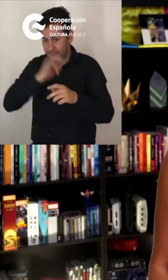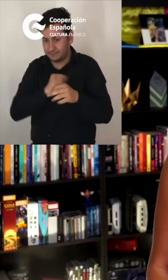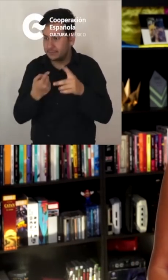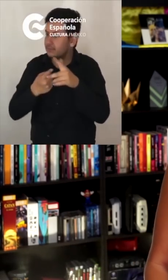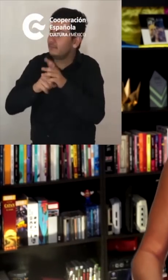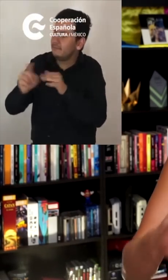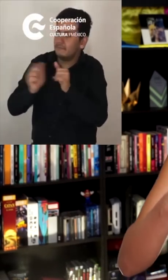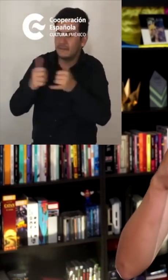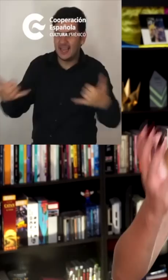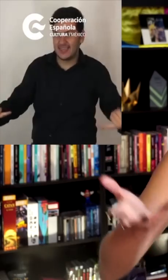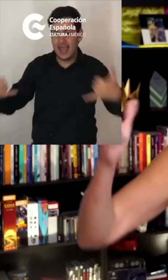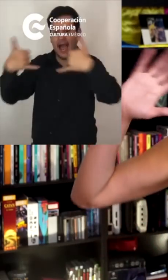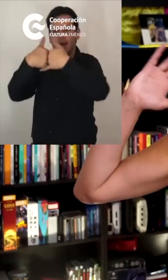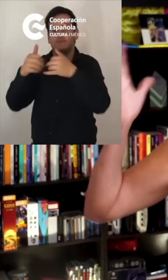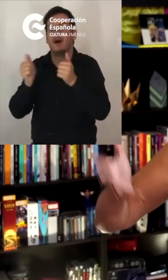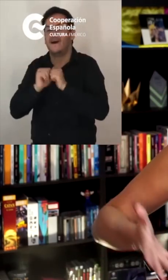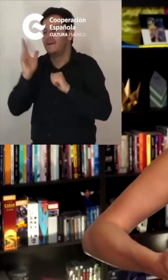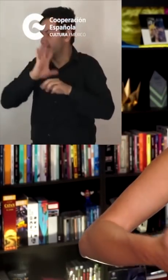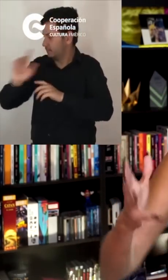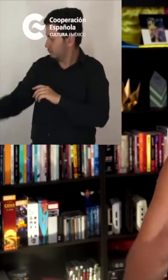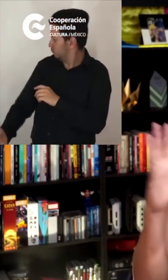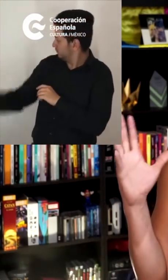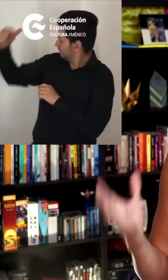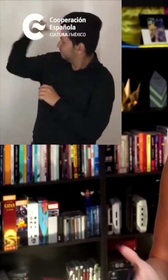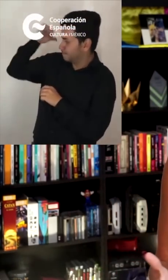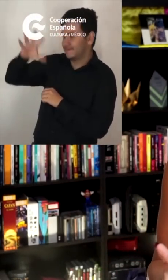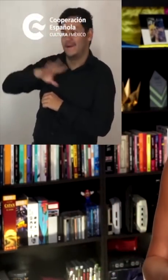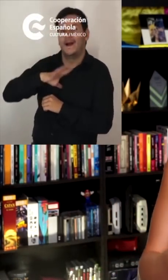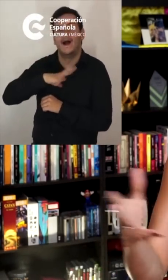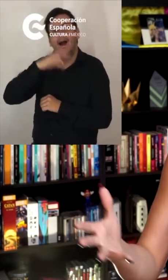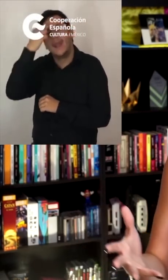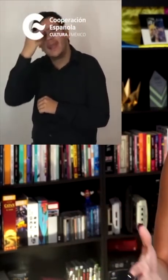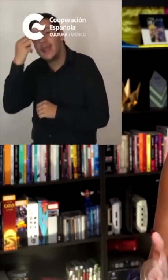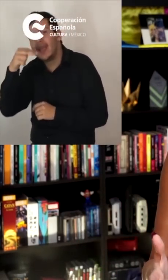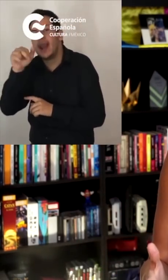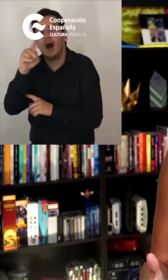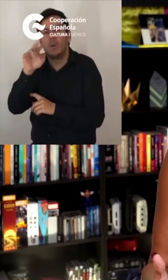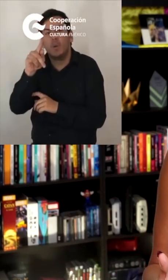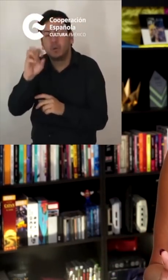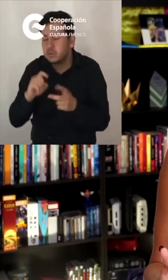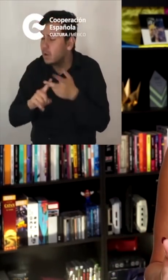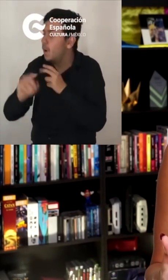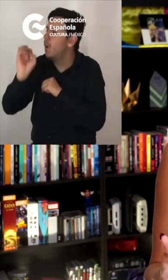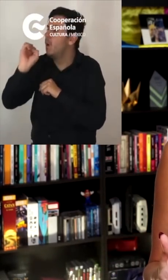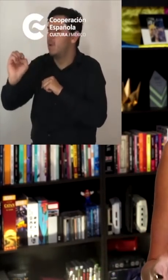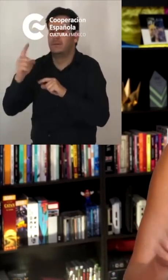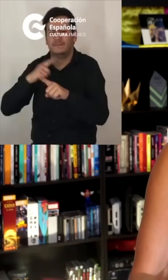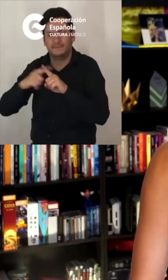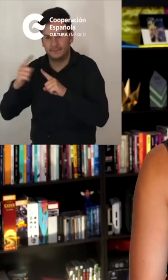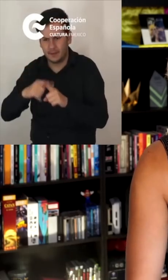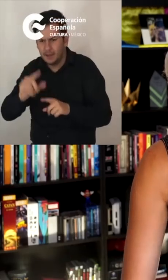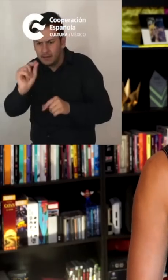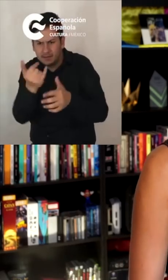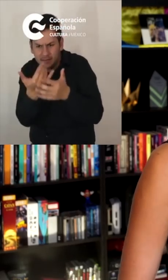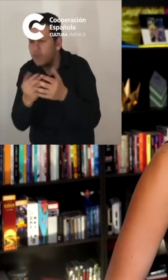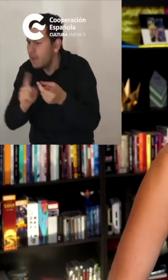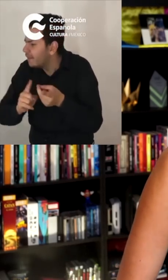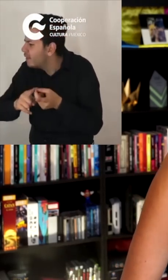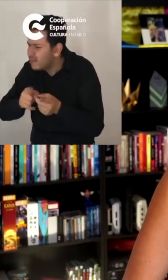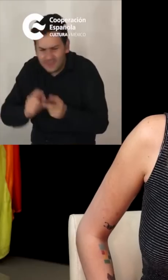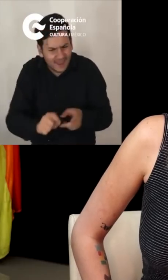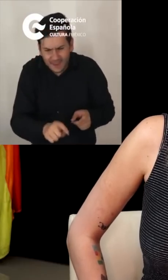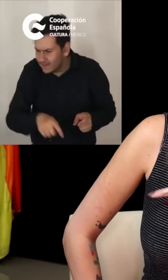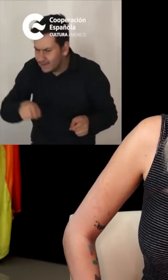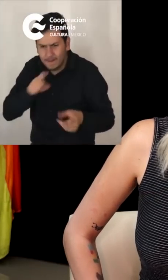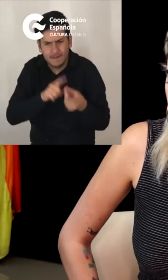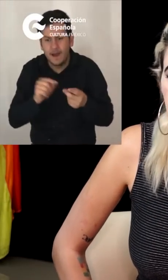presidente de la empresa y disculpa que he puesto su fondo con Naruto o Evangelion y luego pasen valiosos minutos preguntándose el espera, ¿dónde le pico? ¿Dónde es?